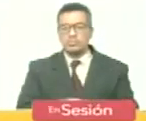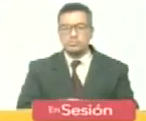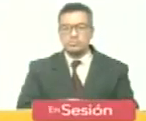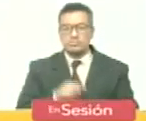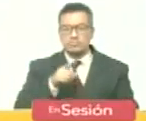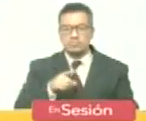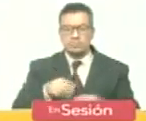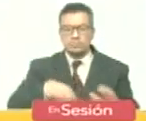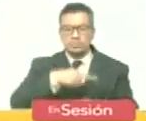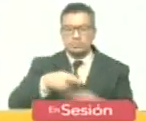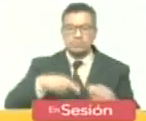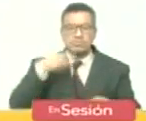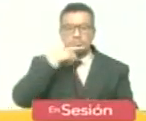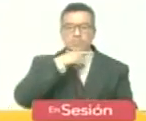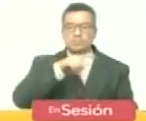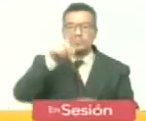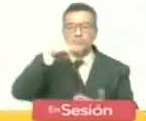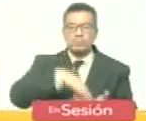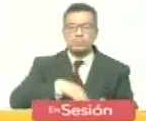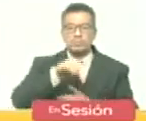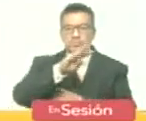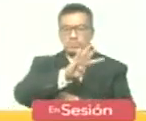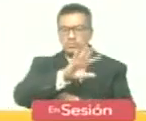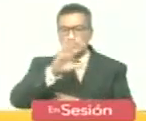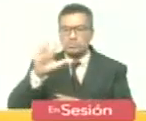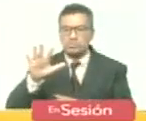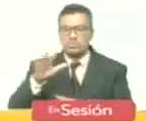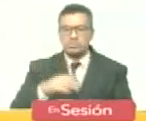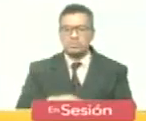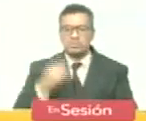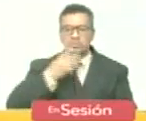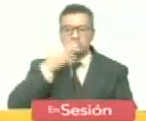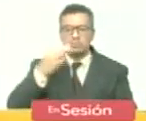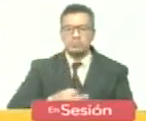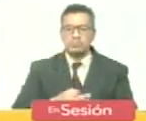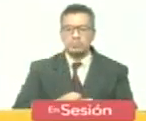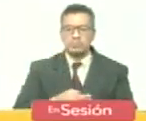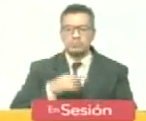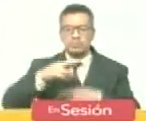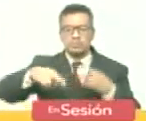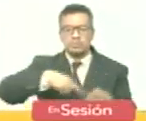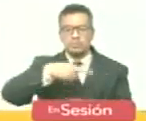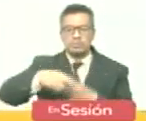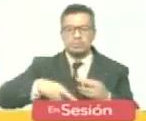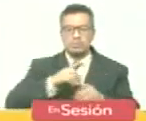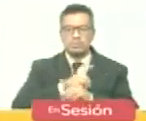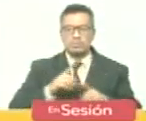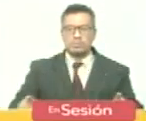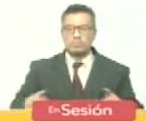esa revolución de octubre de 1945 fue verdaderamente una revolución democrática.